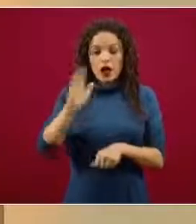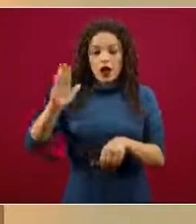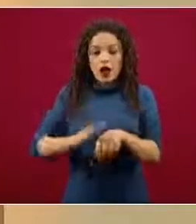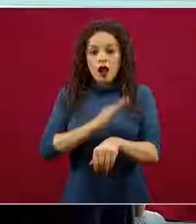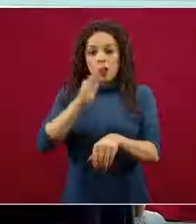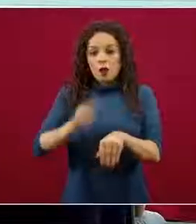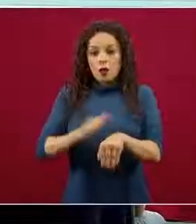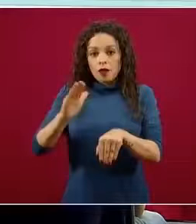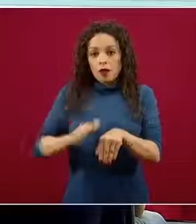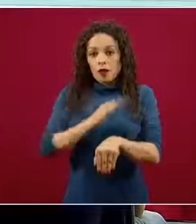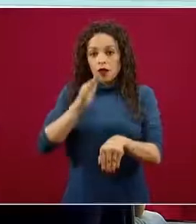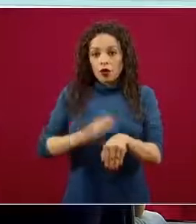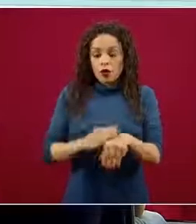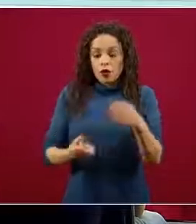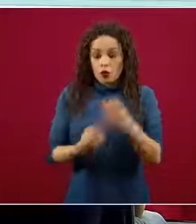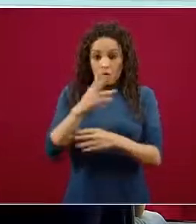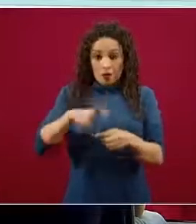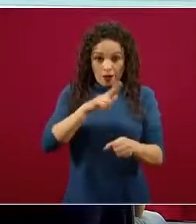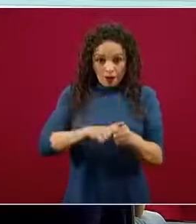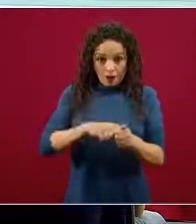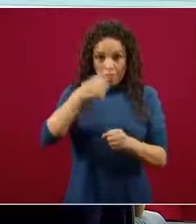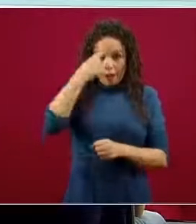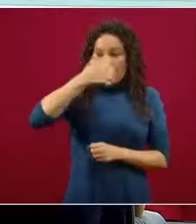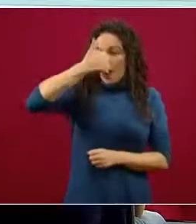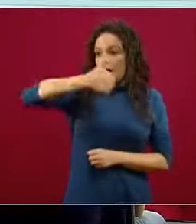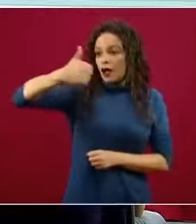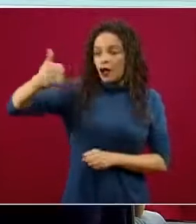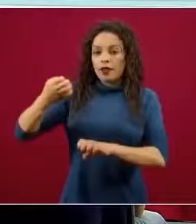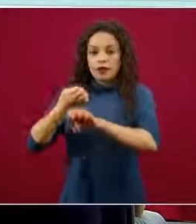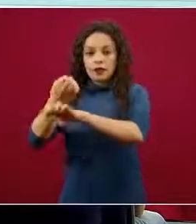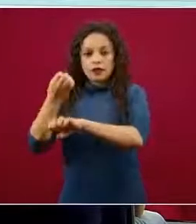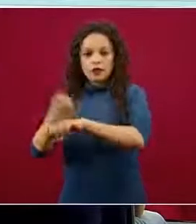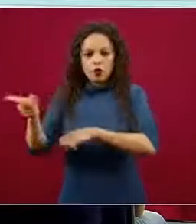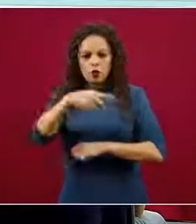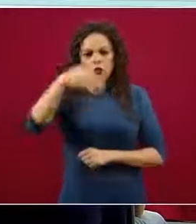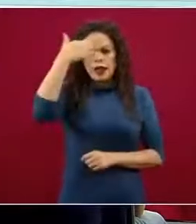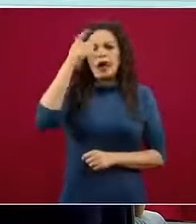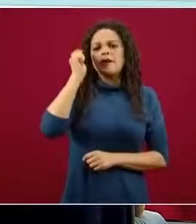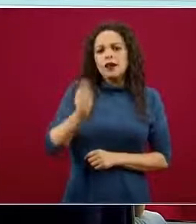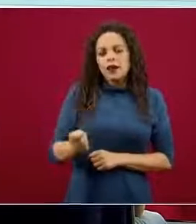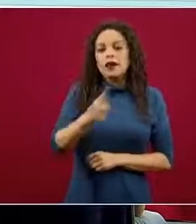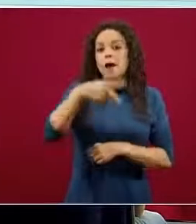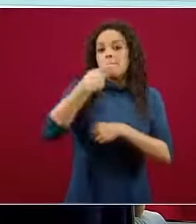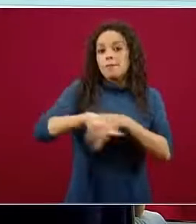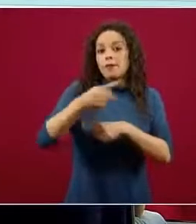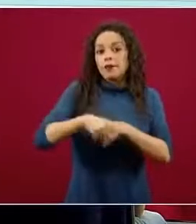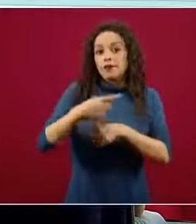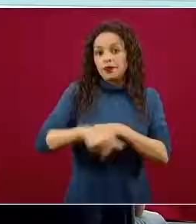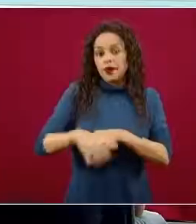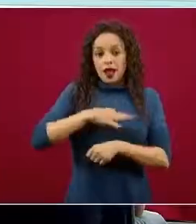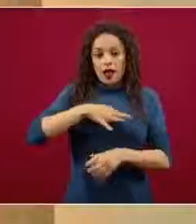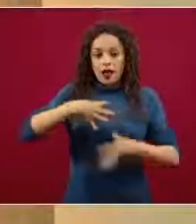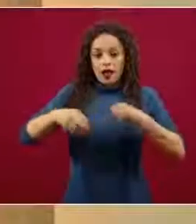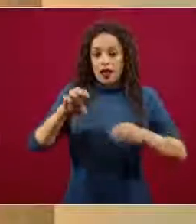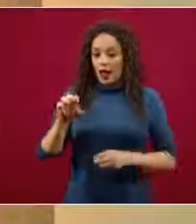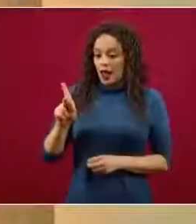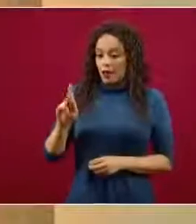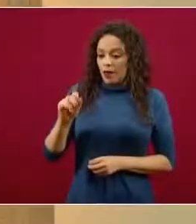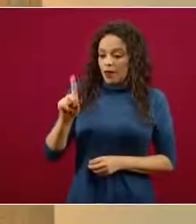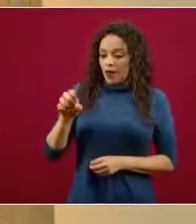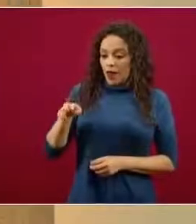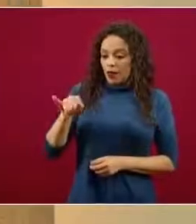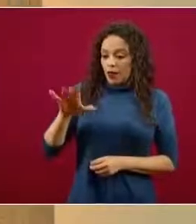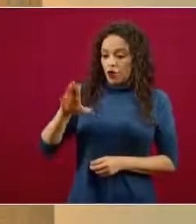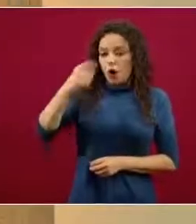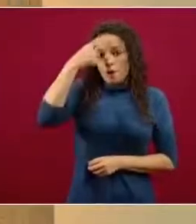por estado de lo que se conoce como el riesgo epidémico para COVID-19.